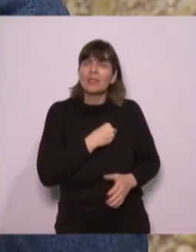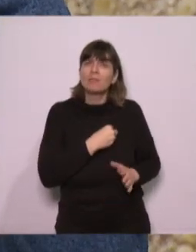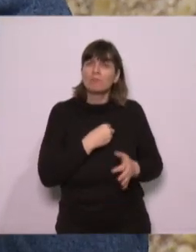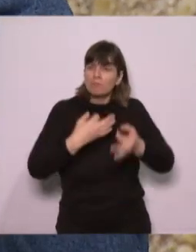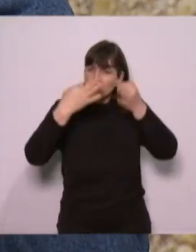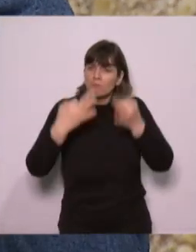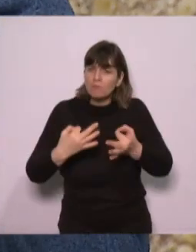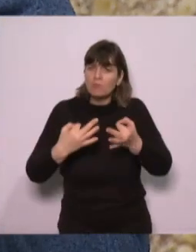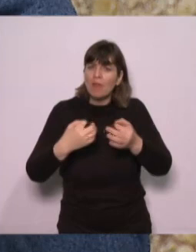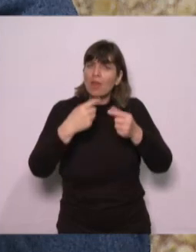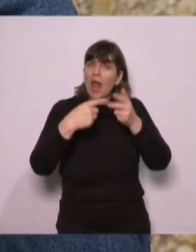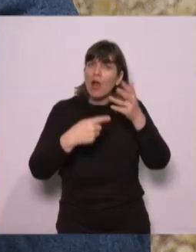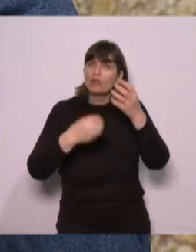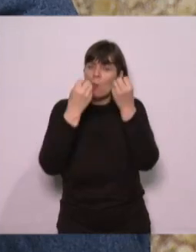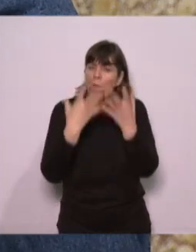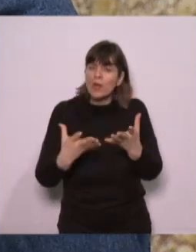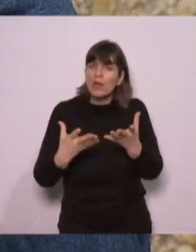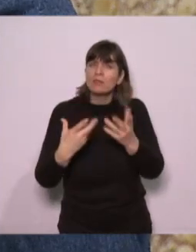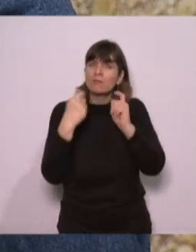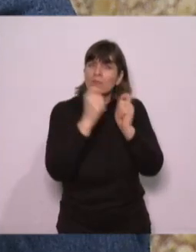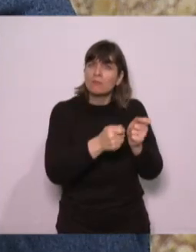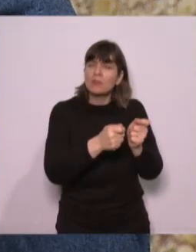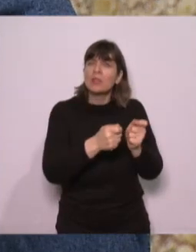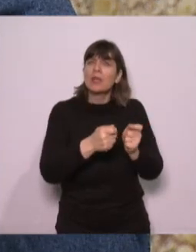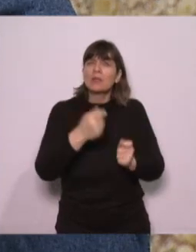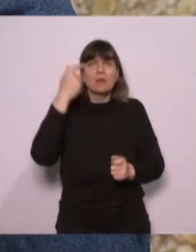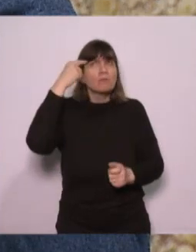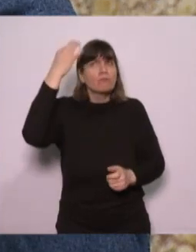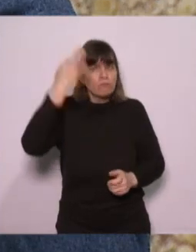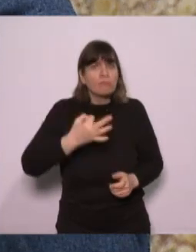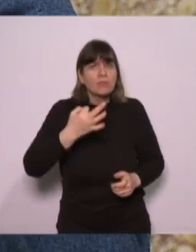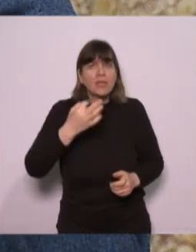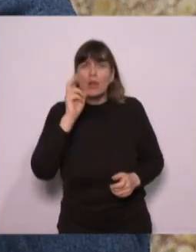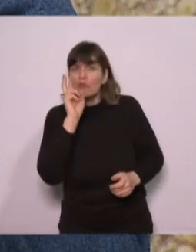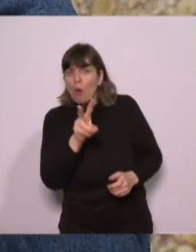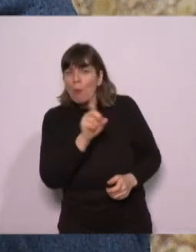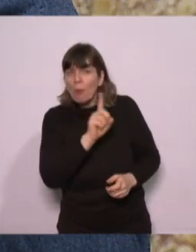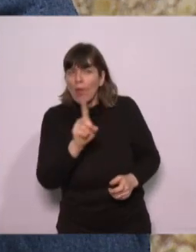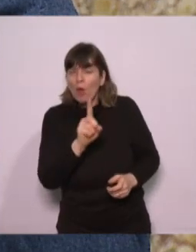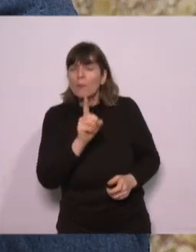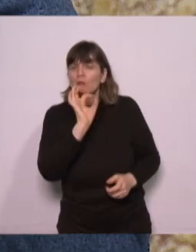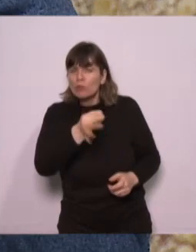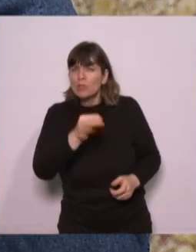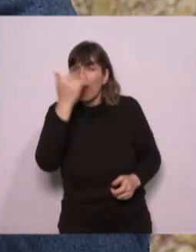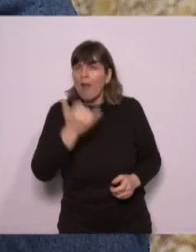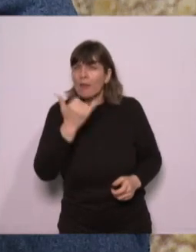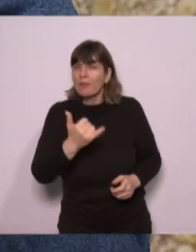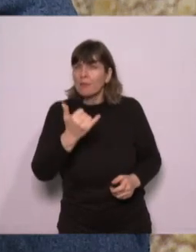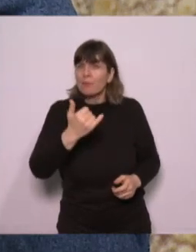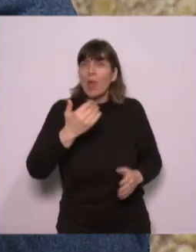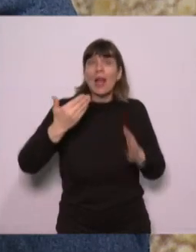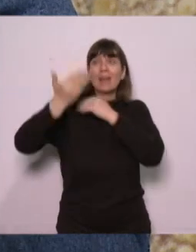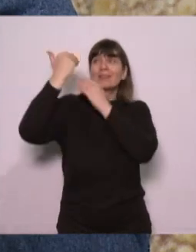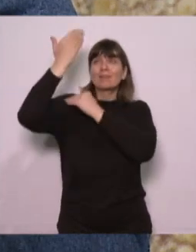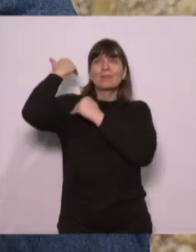que se esperan, la plena certeza de las realidades que no se ven. Por ella,